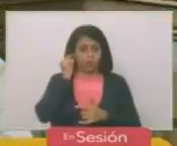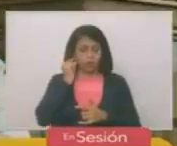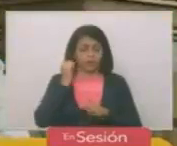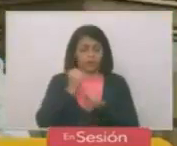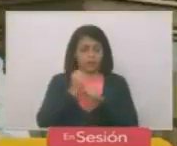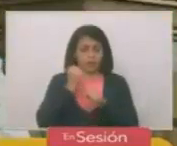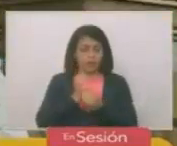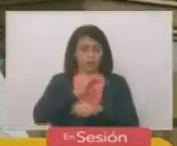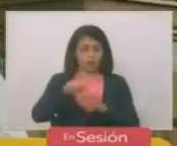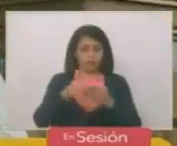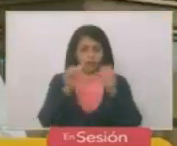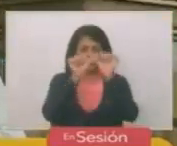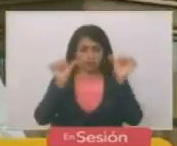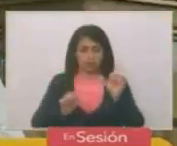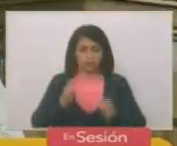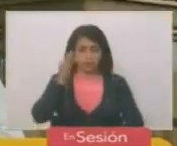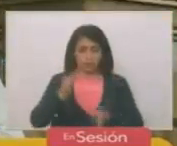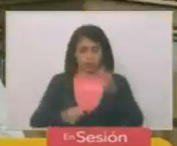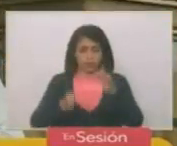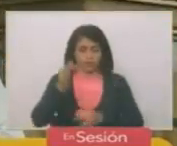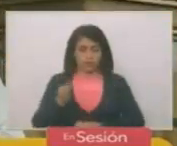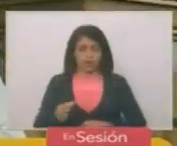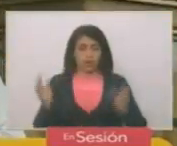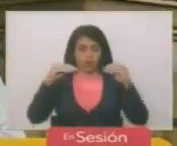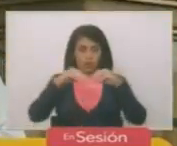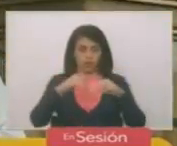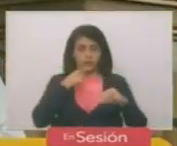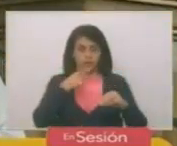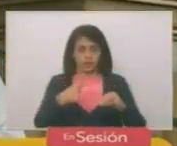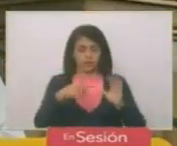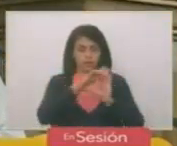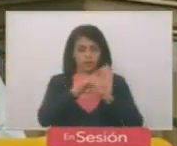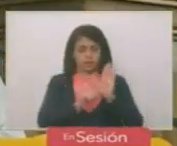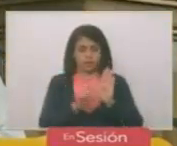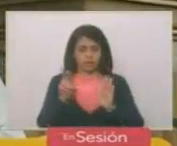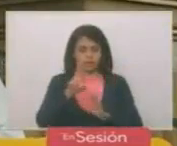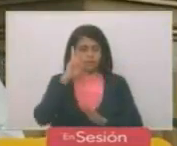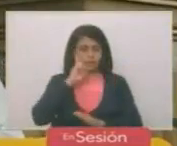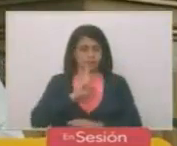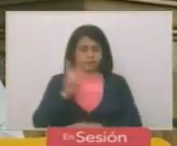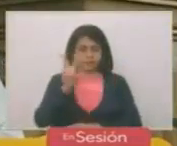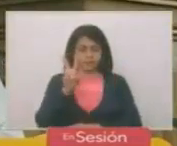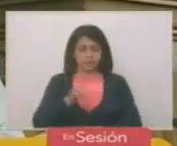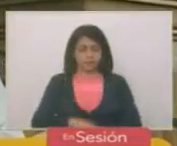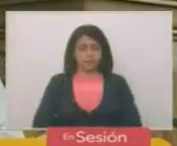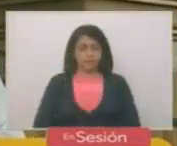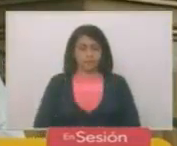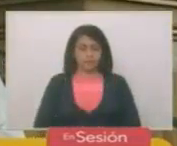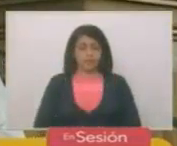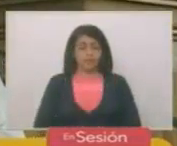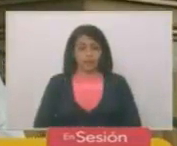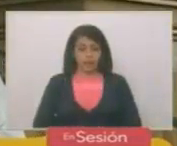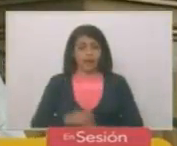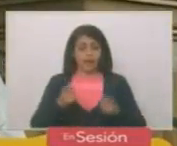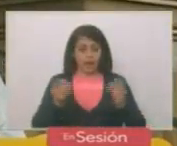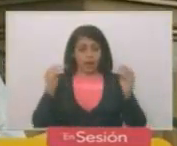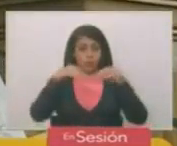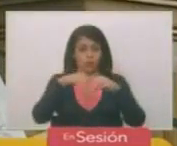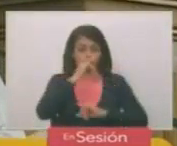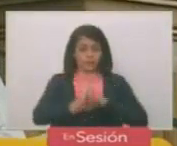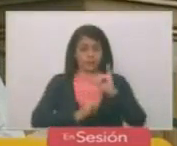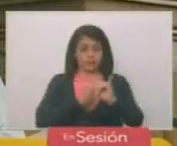funcionamiento del sistema de justicia, de conformidad con la Constitución de la República Bolivariana de Venezuela, los tratados